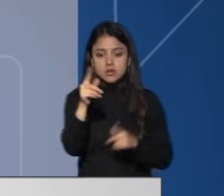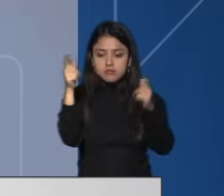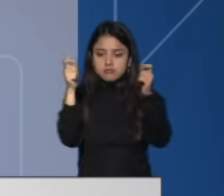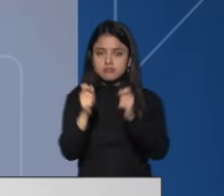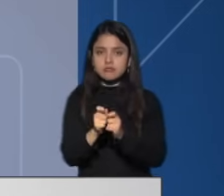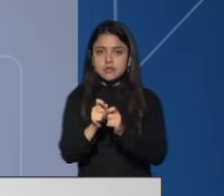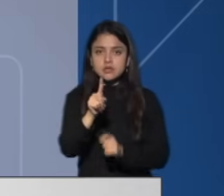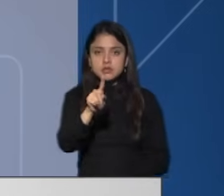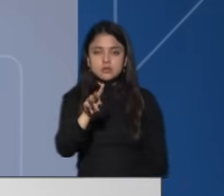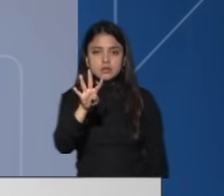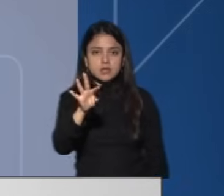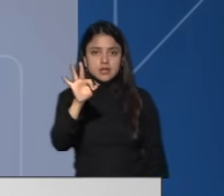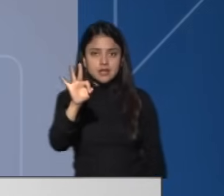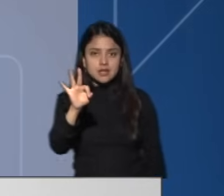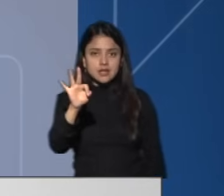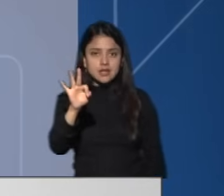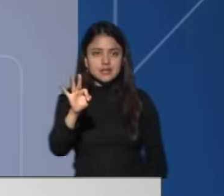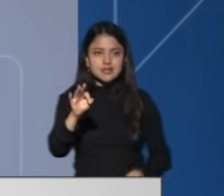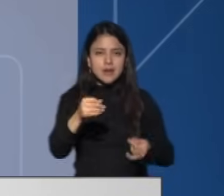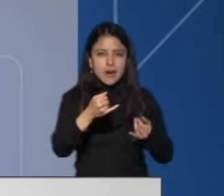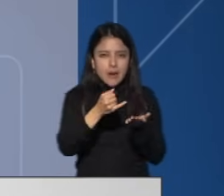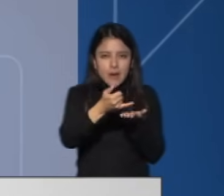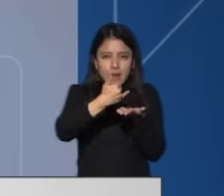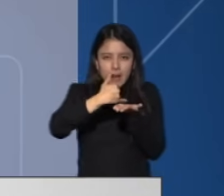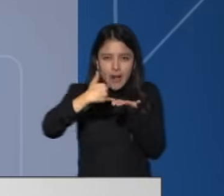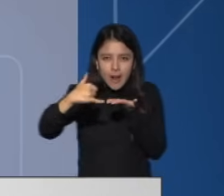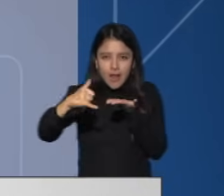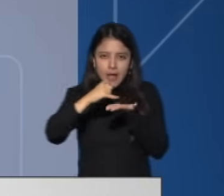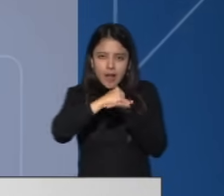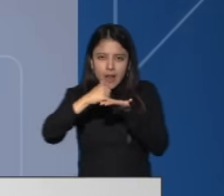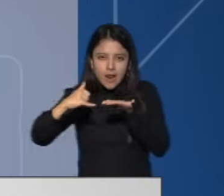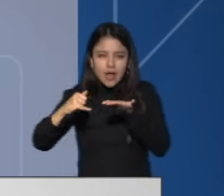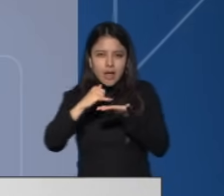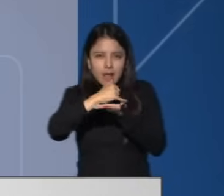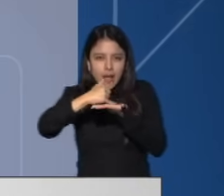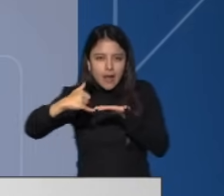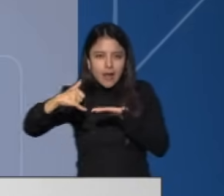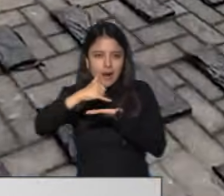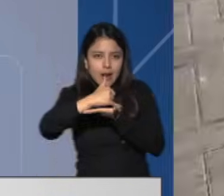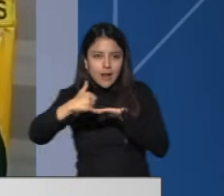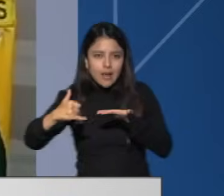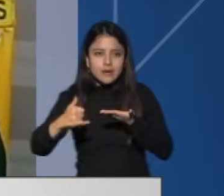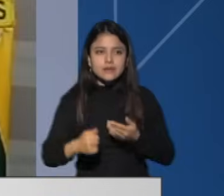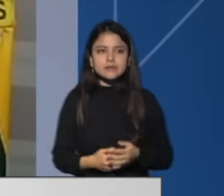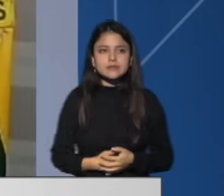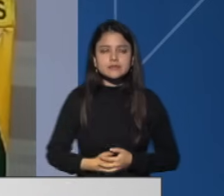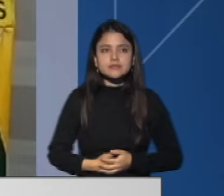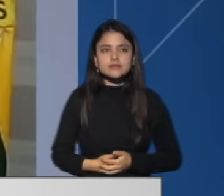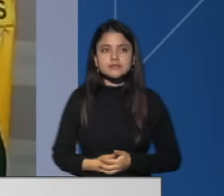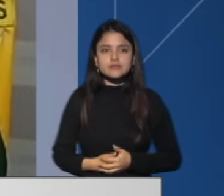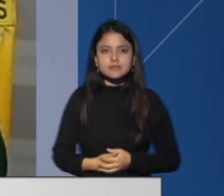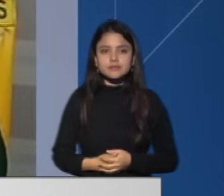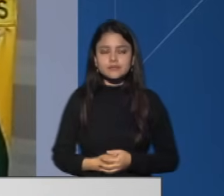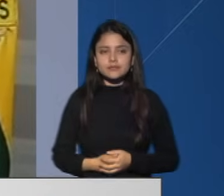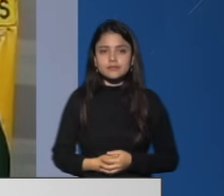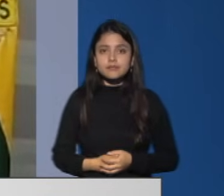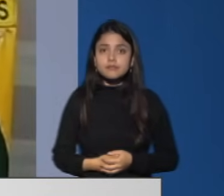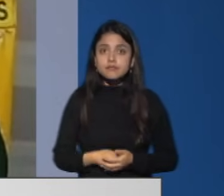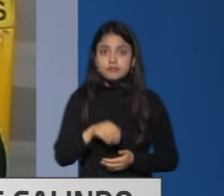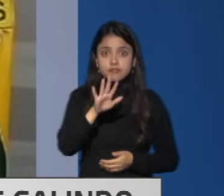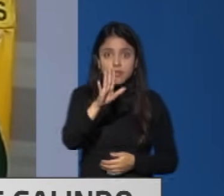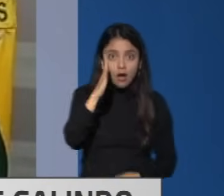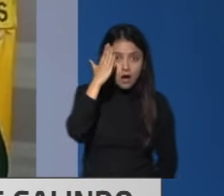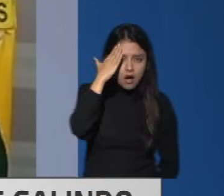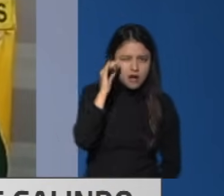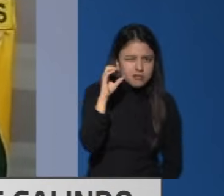de 143 kilos de cocaína. La Policía Nacional invita a la ciudadanía a continuar denunciando a través de la línea